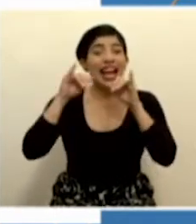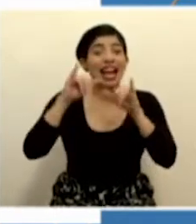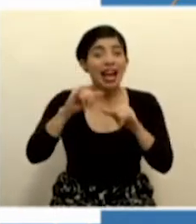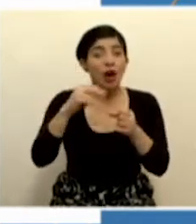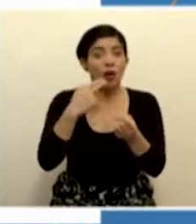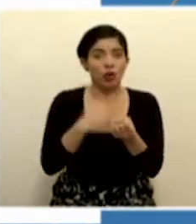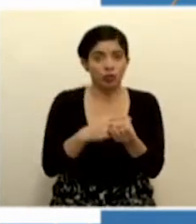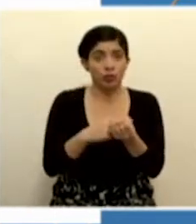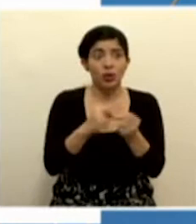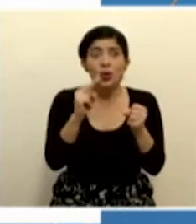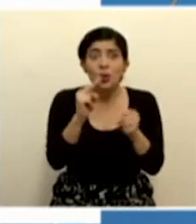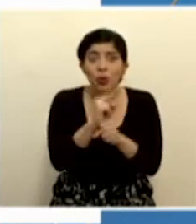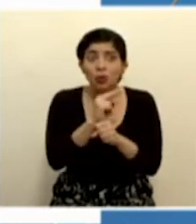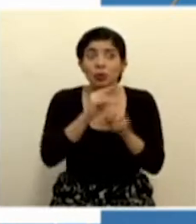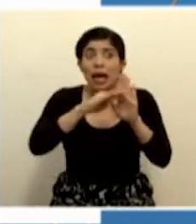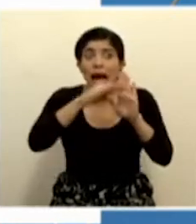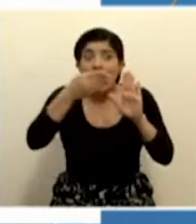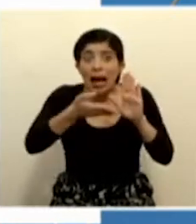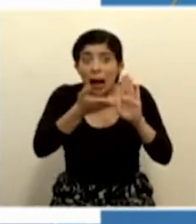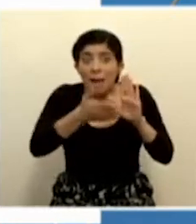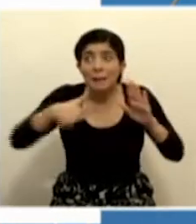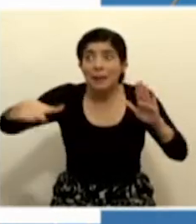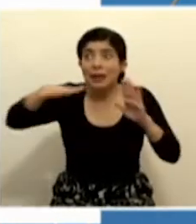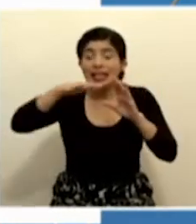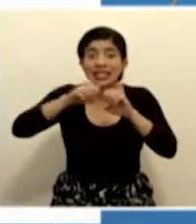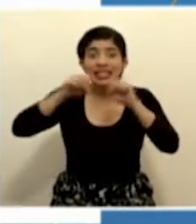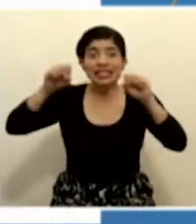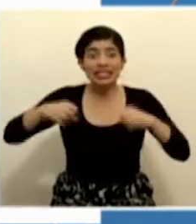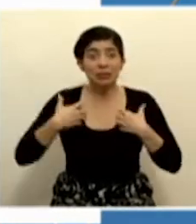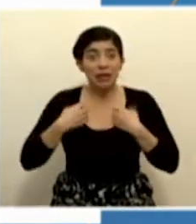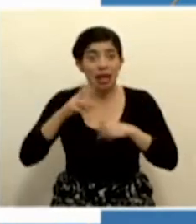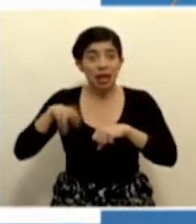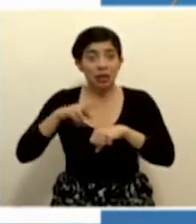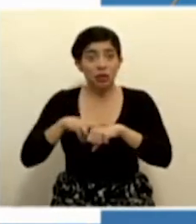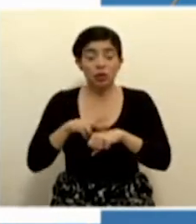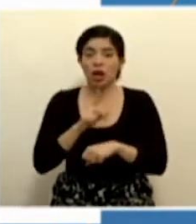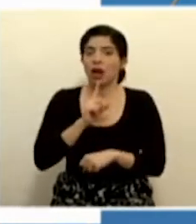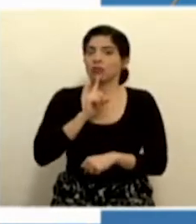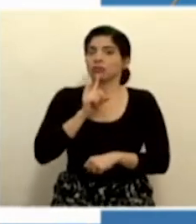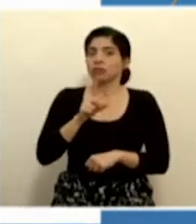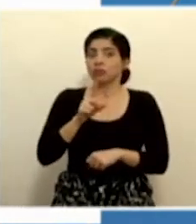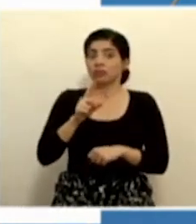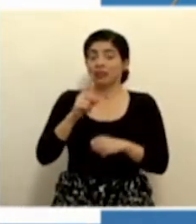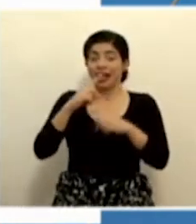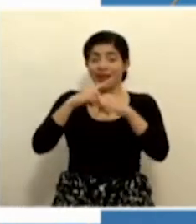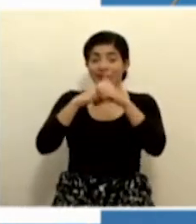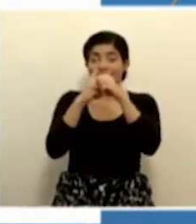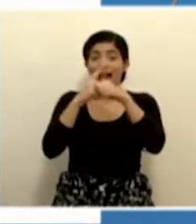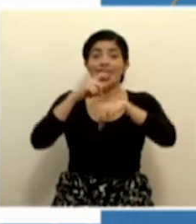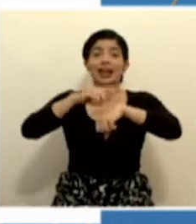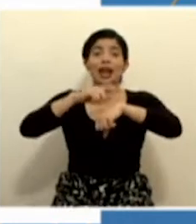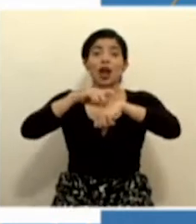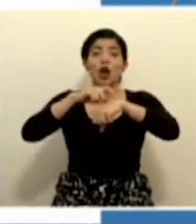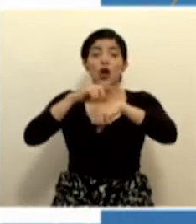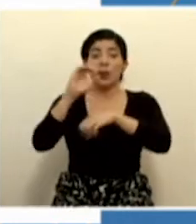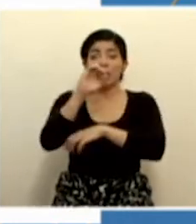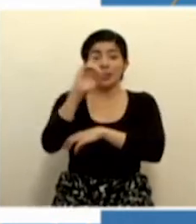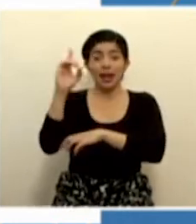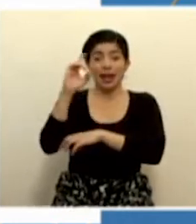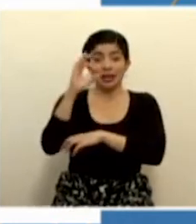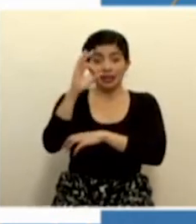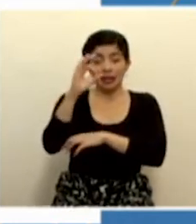del sistema sanitario nacional lo cual este si bien es cierto en el relojito que ven a la derecha de la pantalla